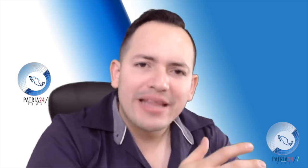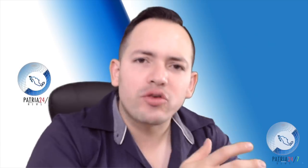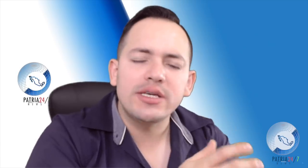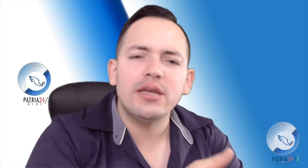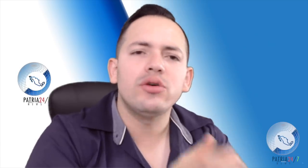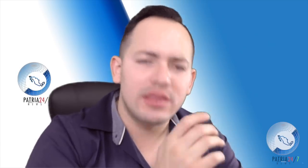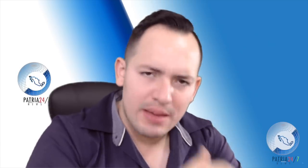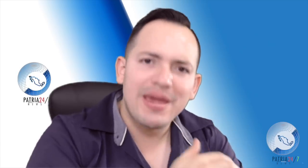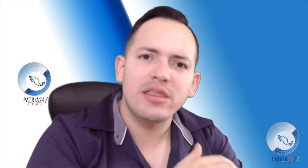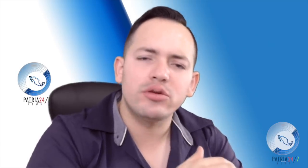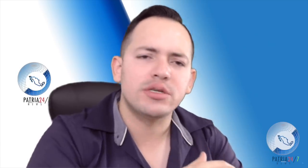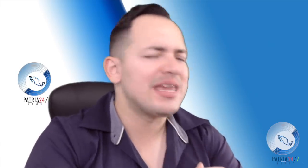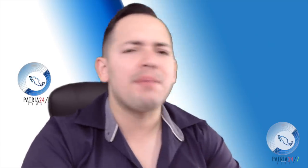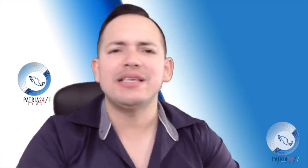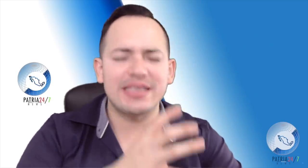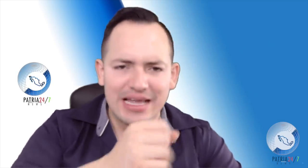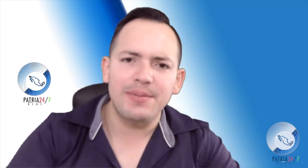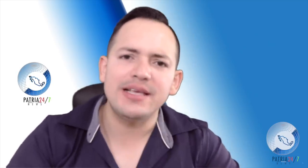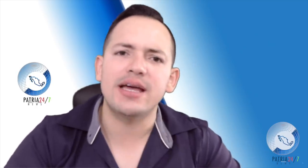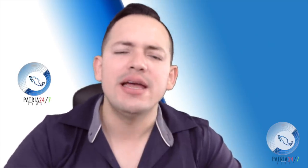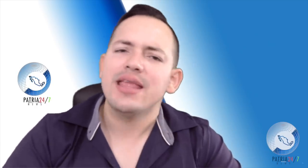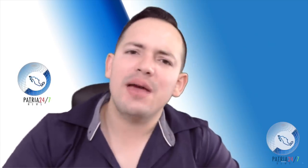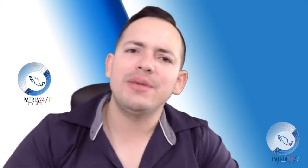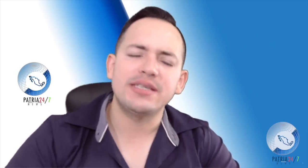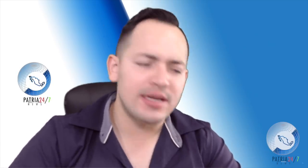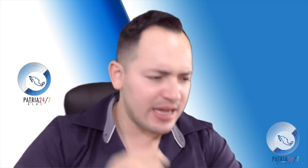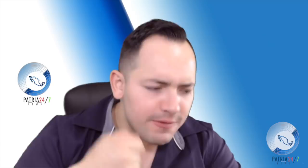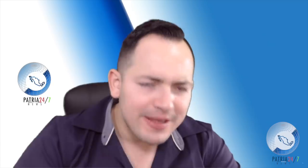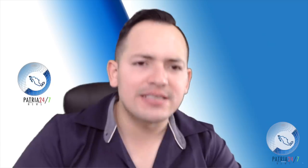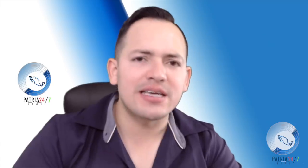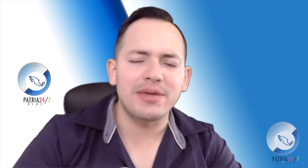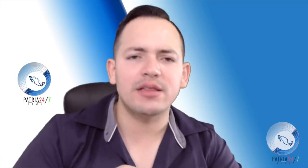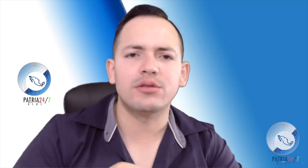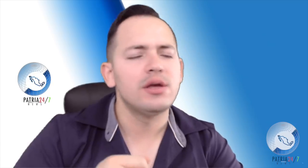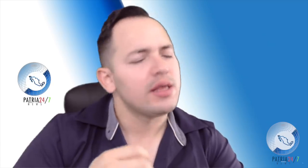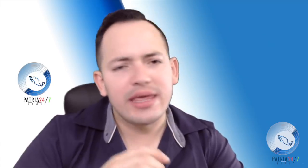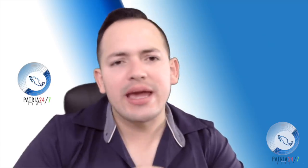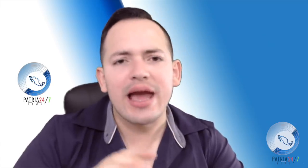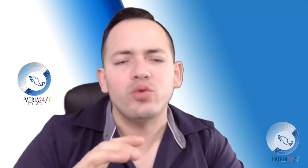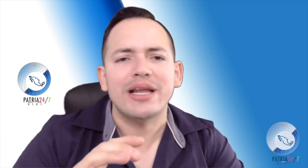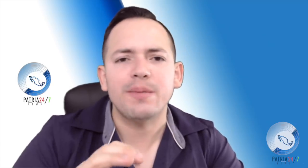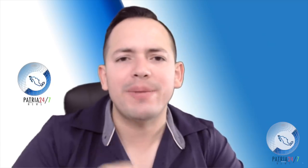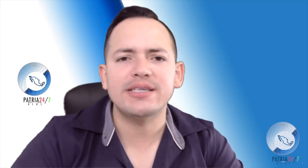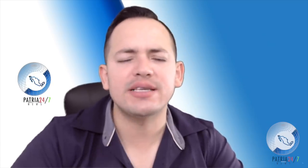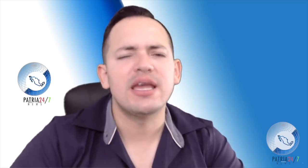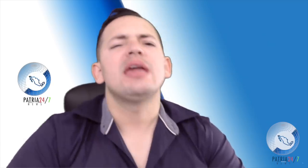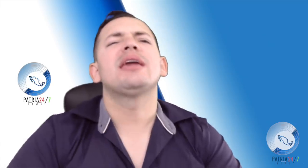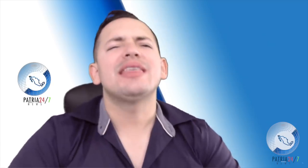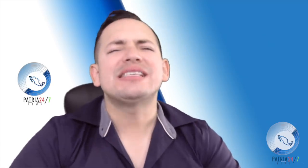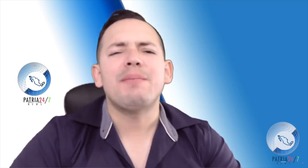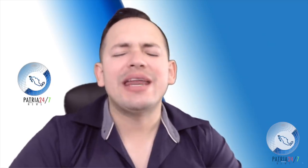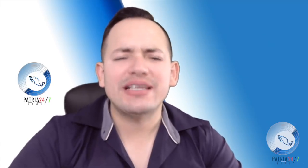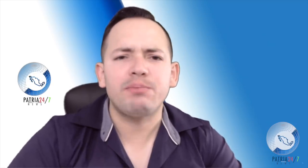el patrocinio de medios, llámese Televisa, llámese el financiamiento de algunas empresas,